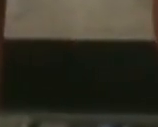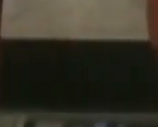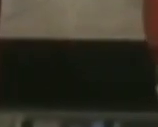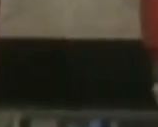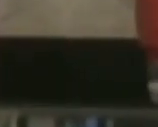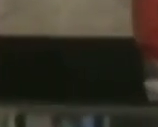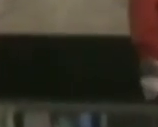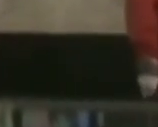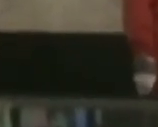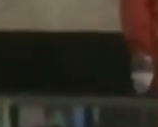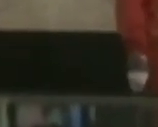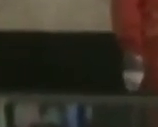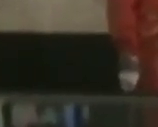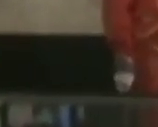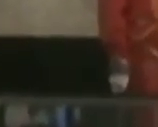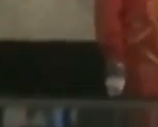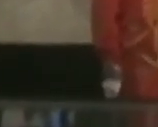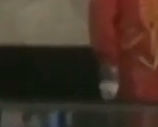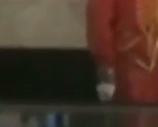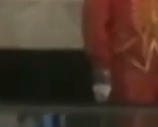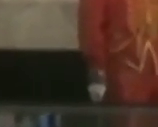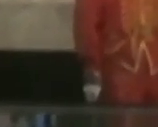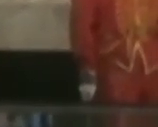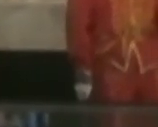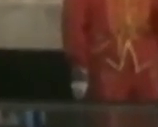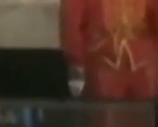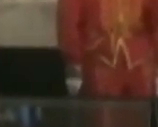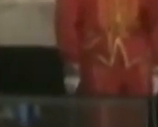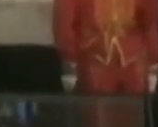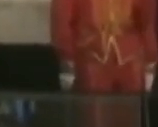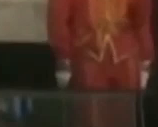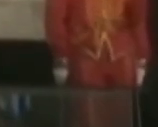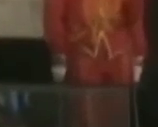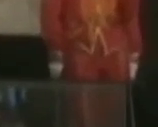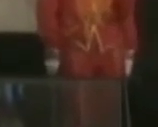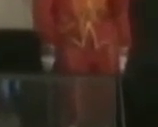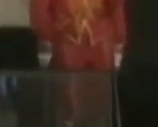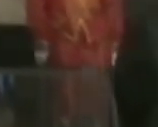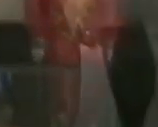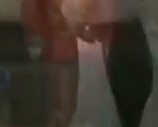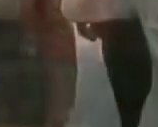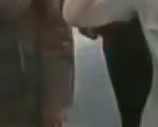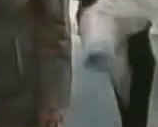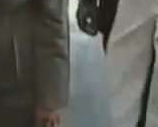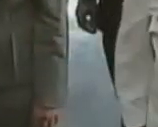Con esta información, nosotros regresamos el contacto con ustedes a los estudios. Adelante.